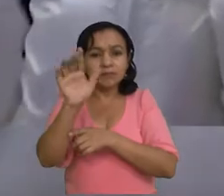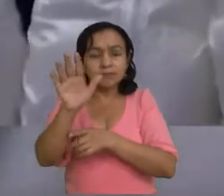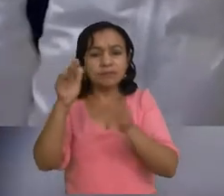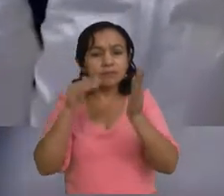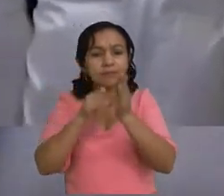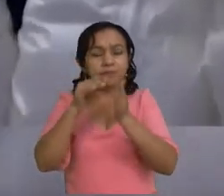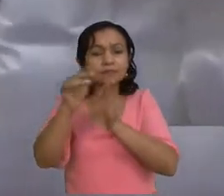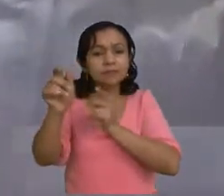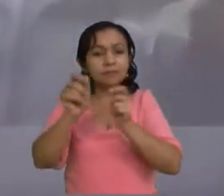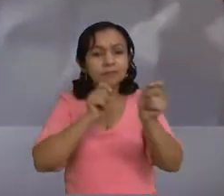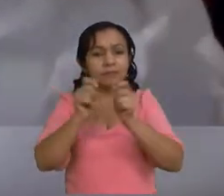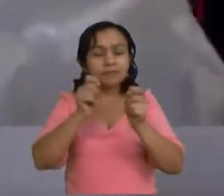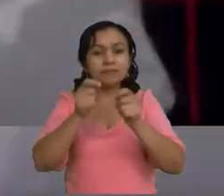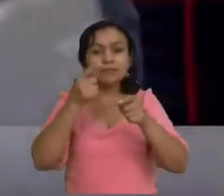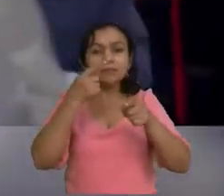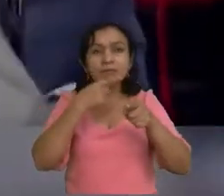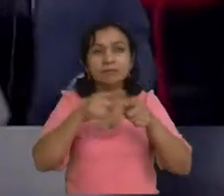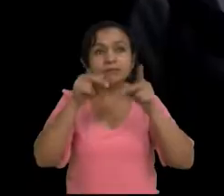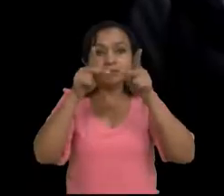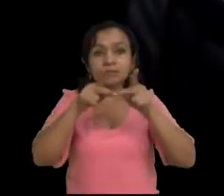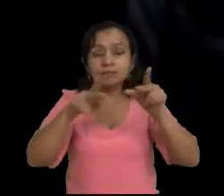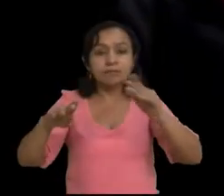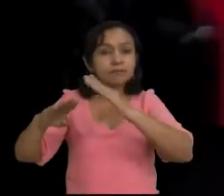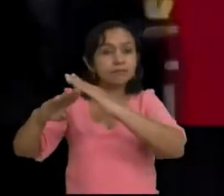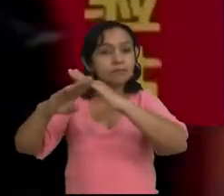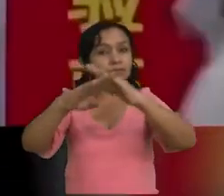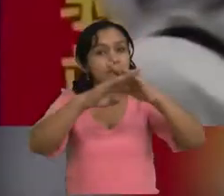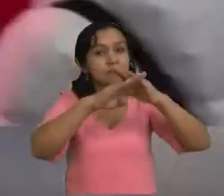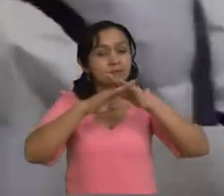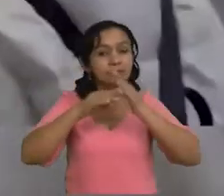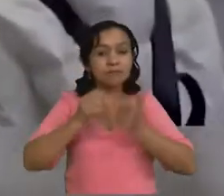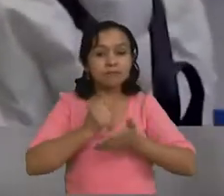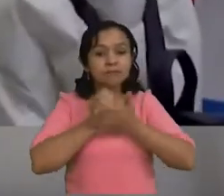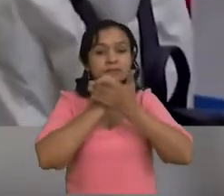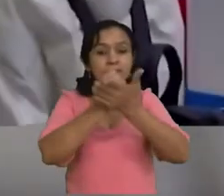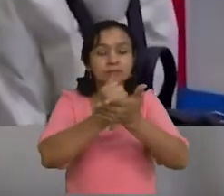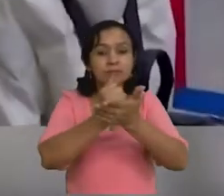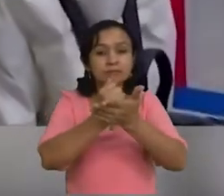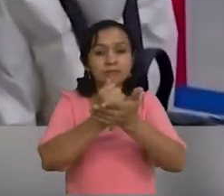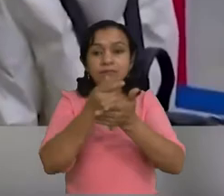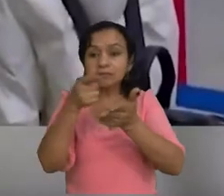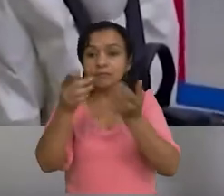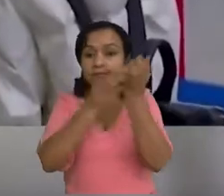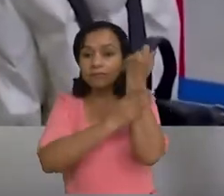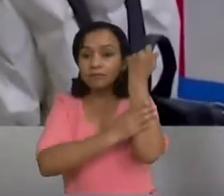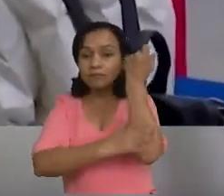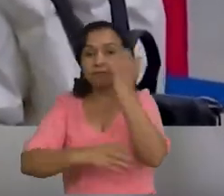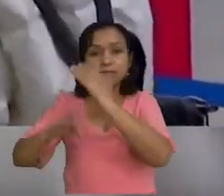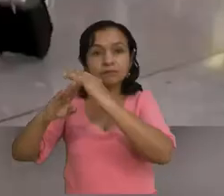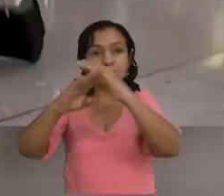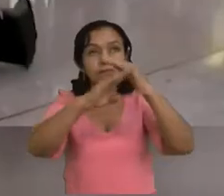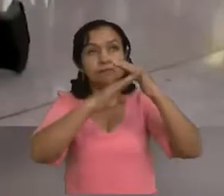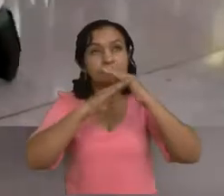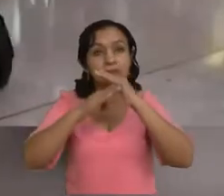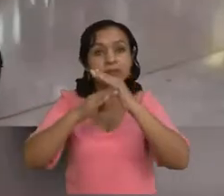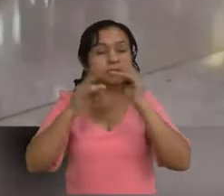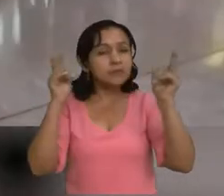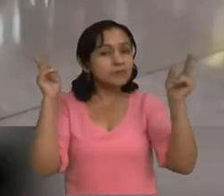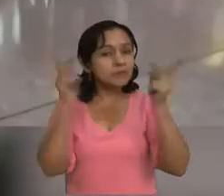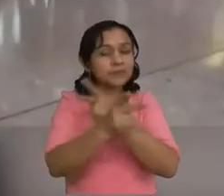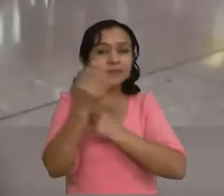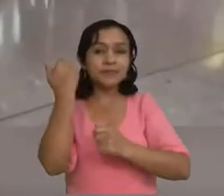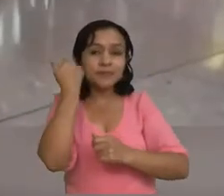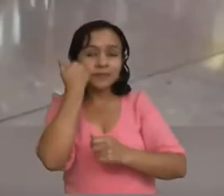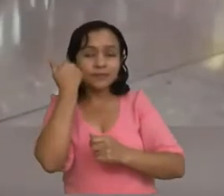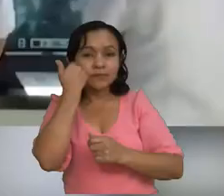$675 millones para financiar su plan de lucha para ayudar a los países menos preparados para afrontar este mortal virus.